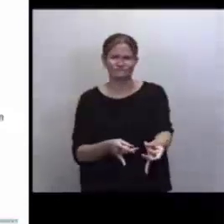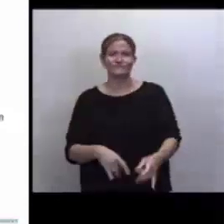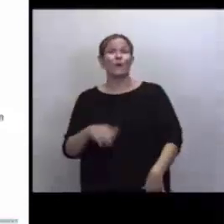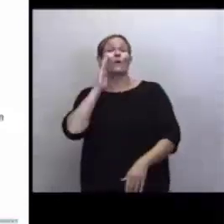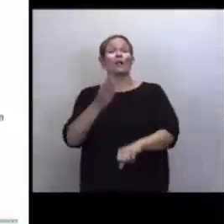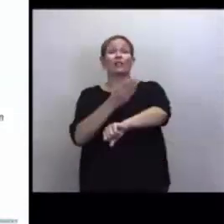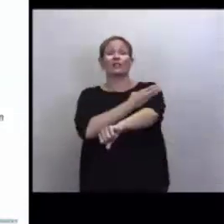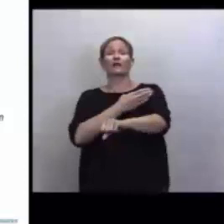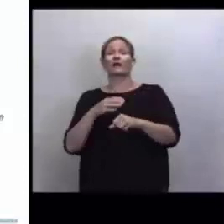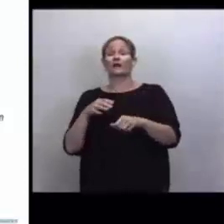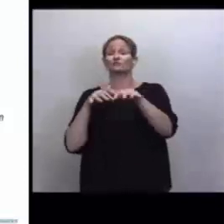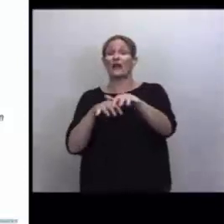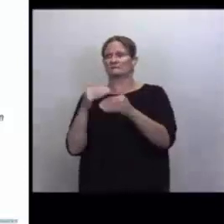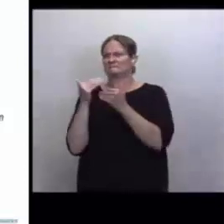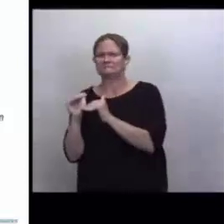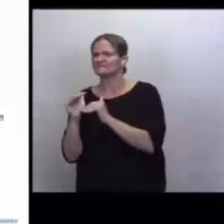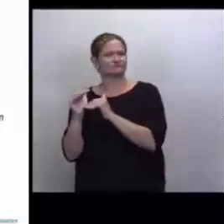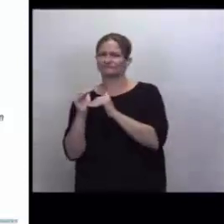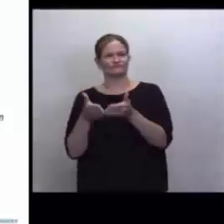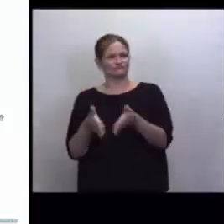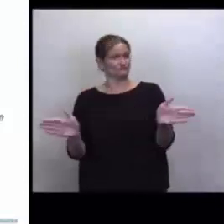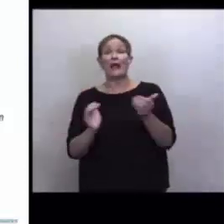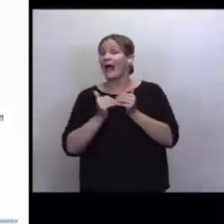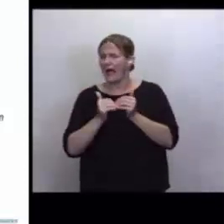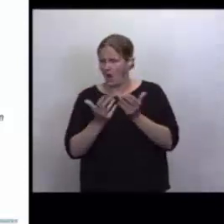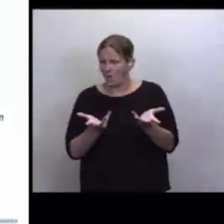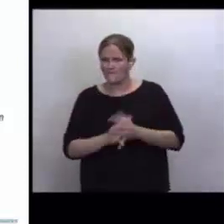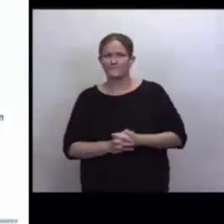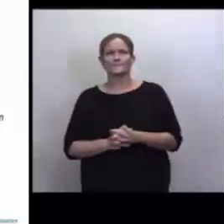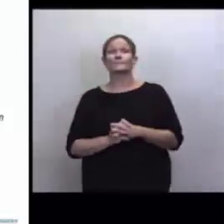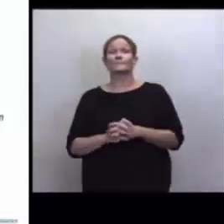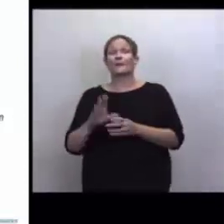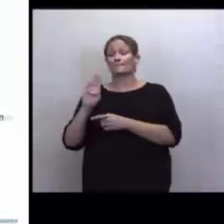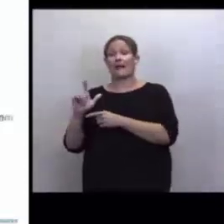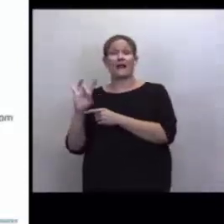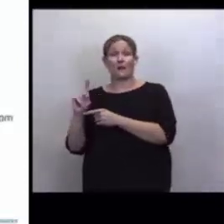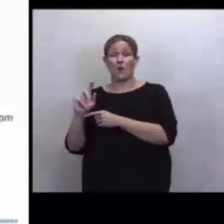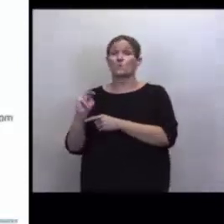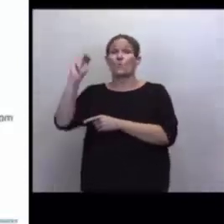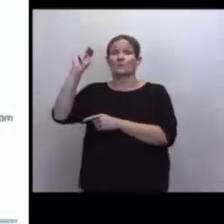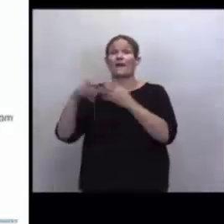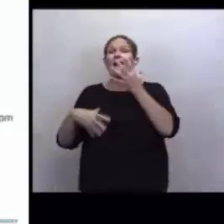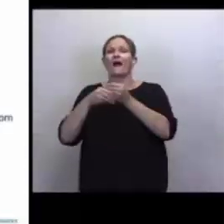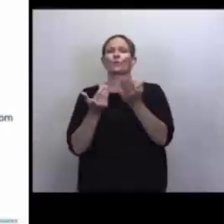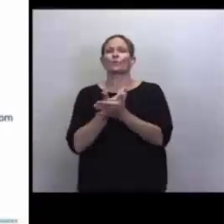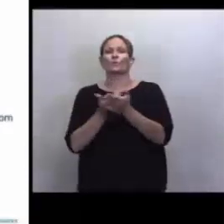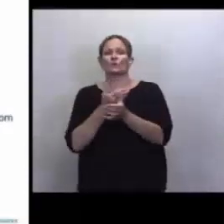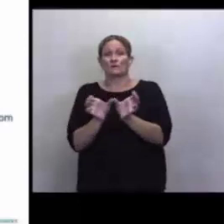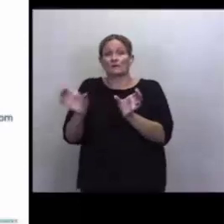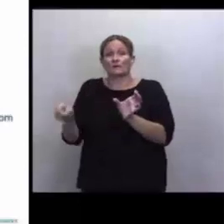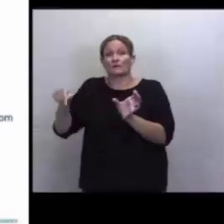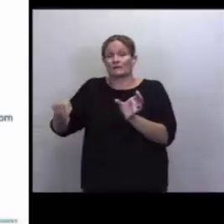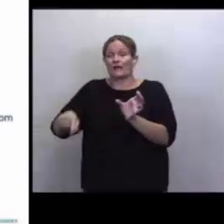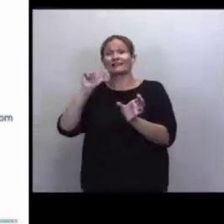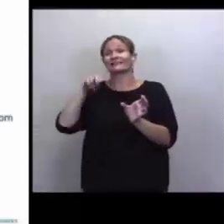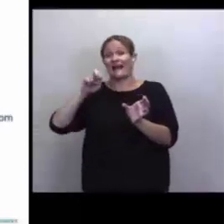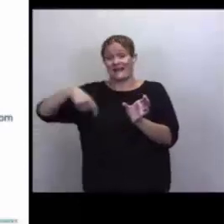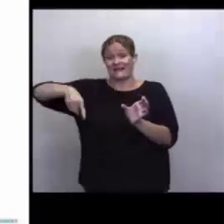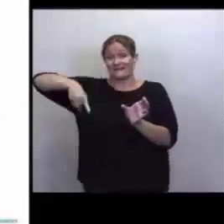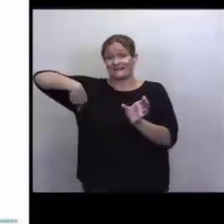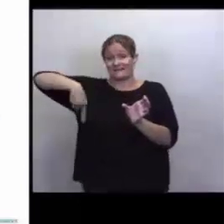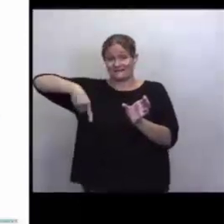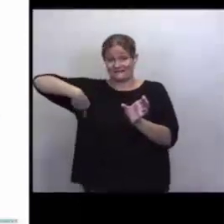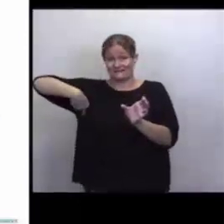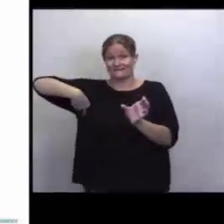al BL-81 a la I-690 para aumentar la capacidad de mejorar las operaciones de tráfico.